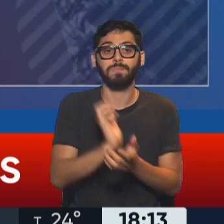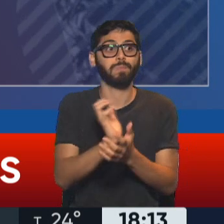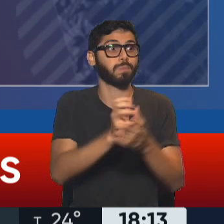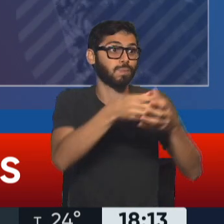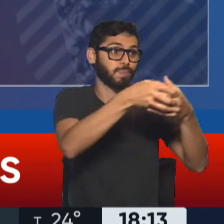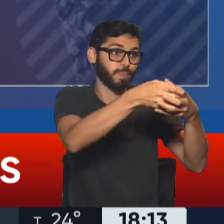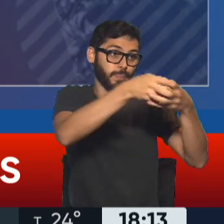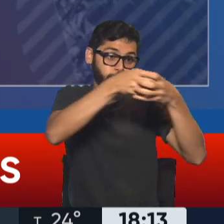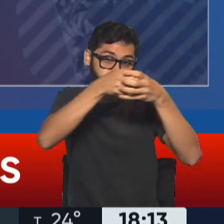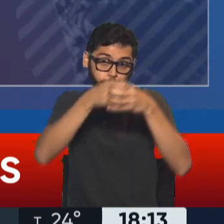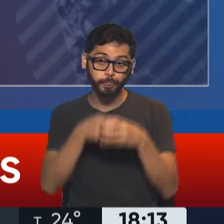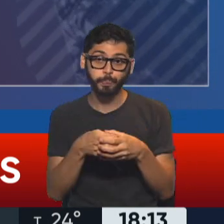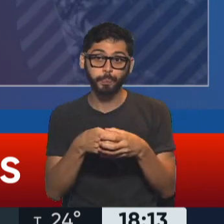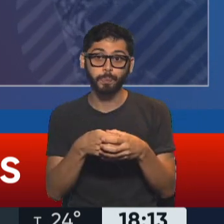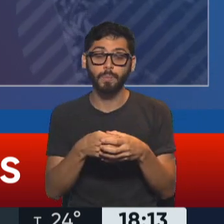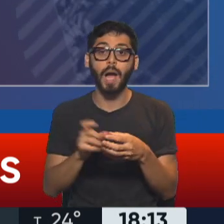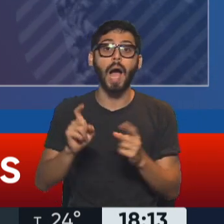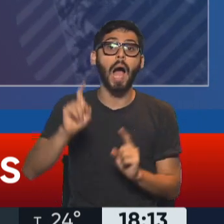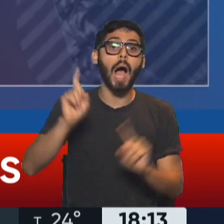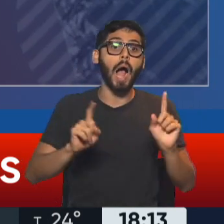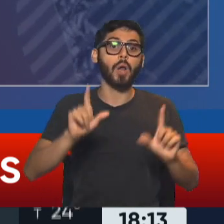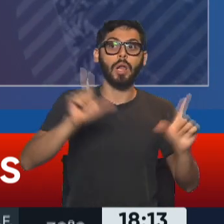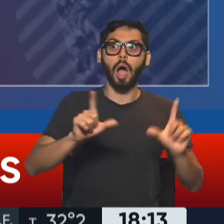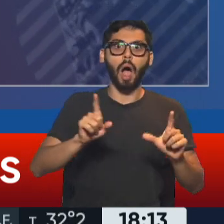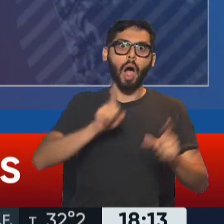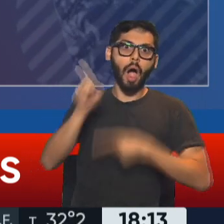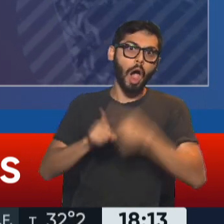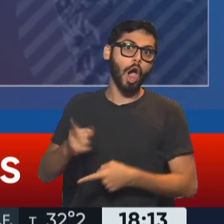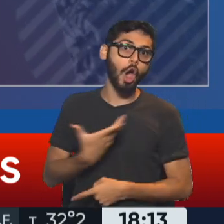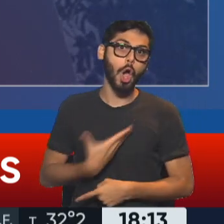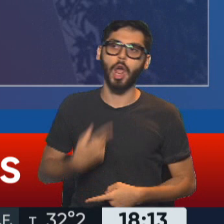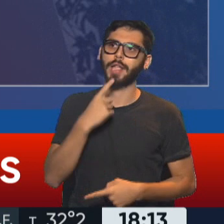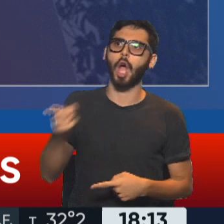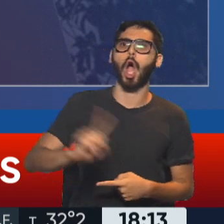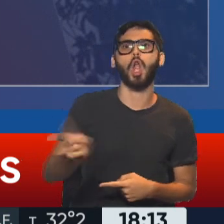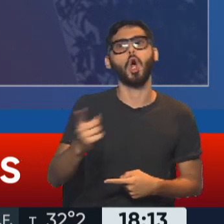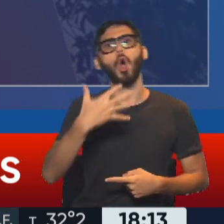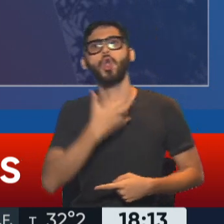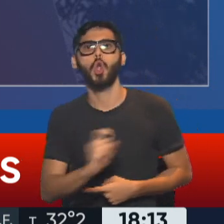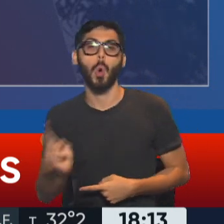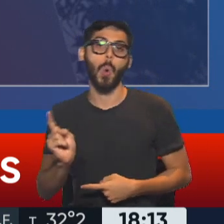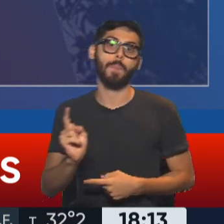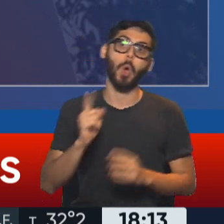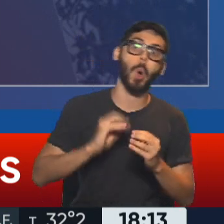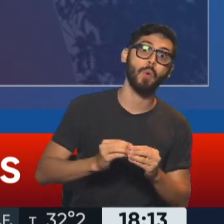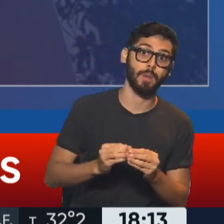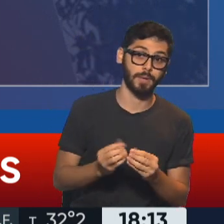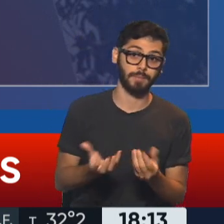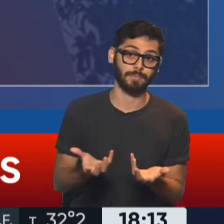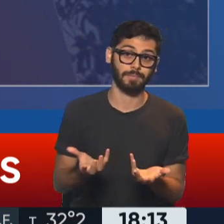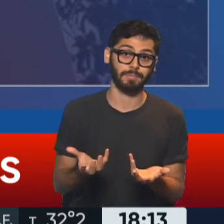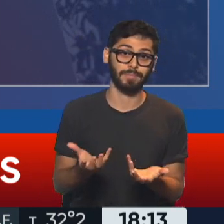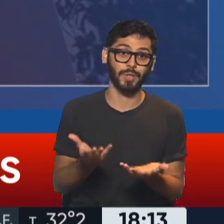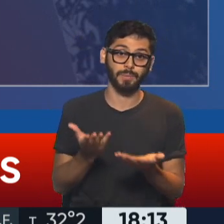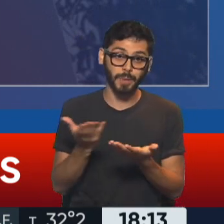emisión, esto va a provocar que algunos medios empiecen a bombardear contra el gobierno, diciendo que no se cumplió esto, ahora van a tener problemas, porque de eso depende también